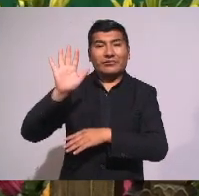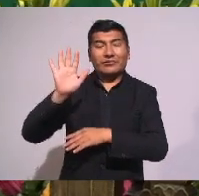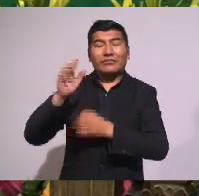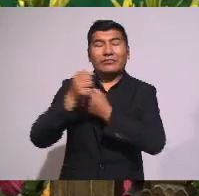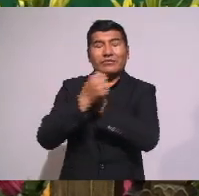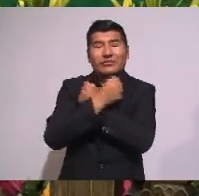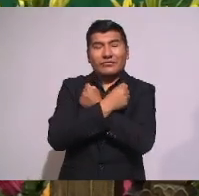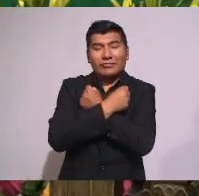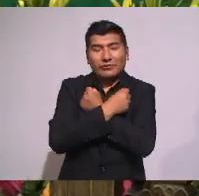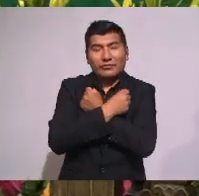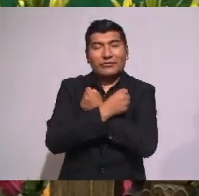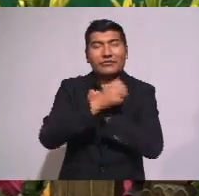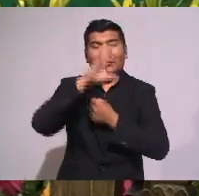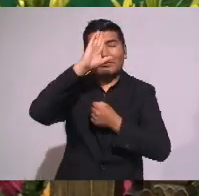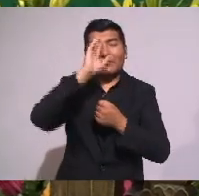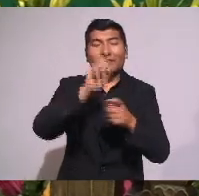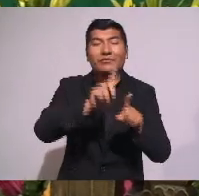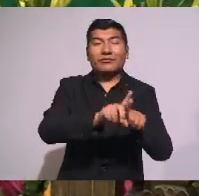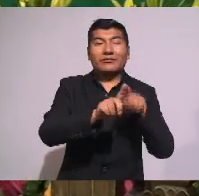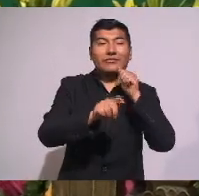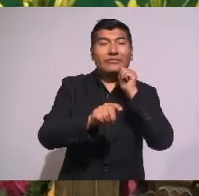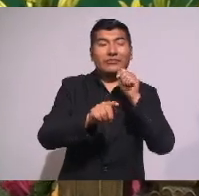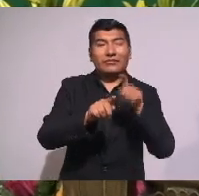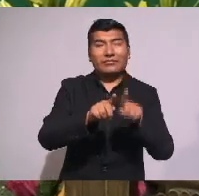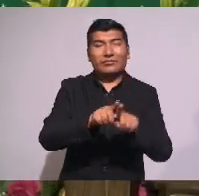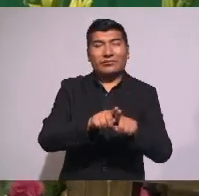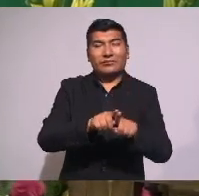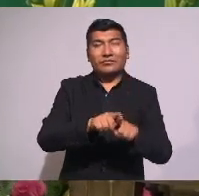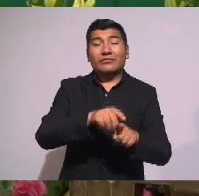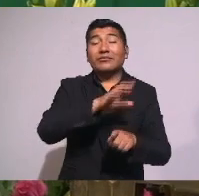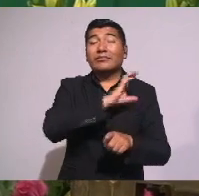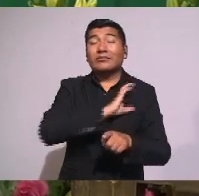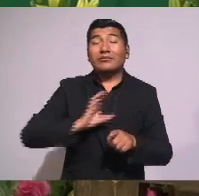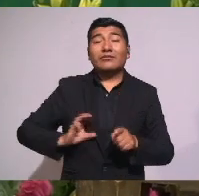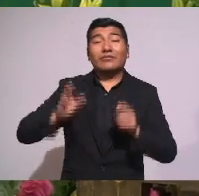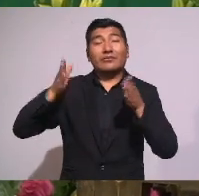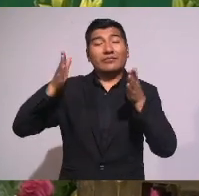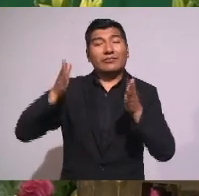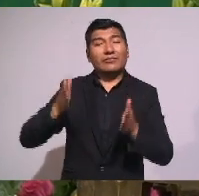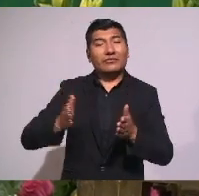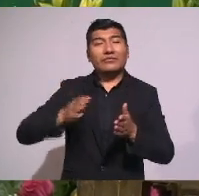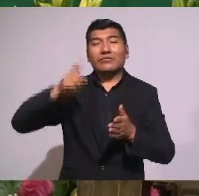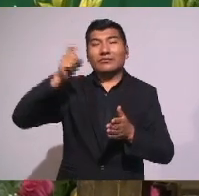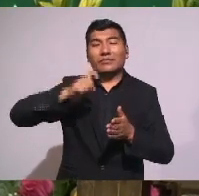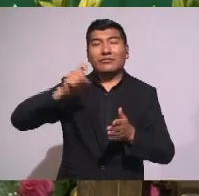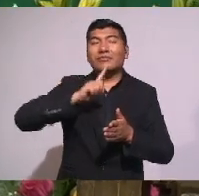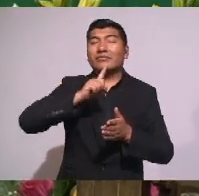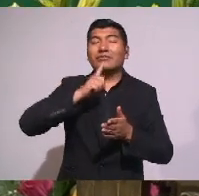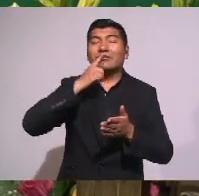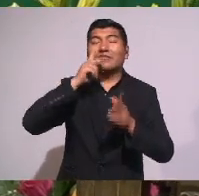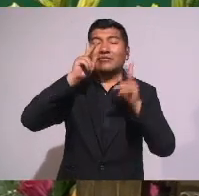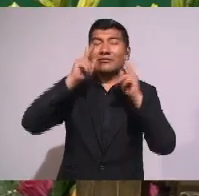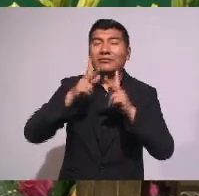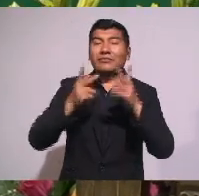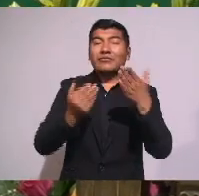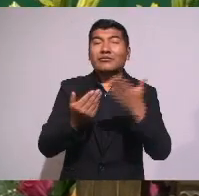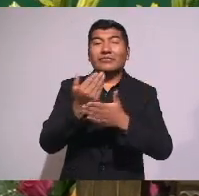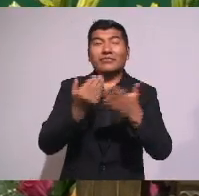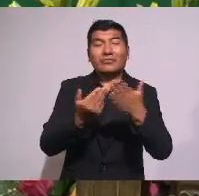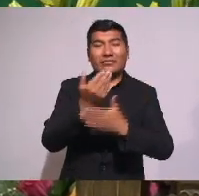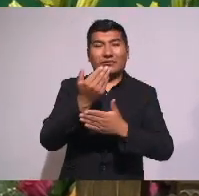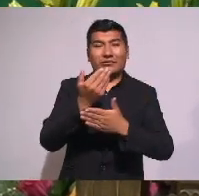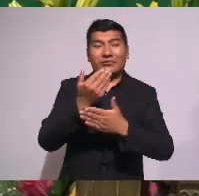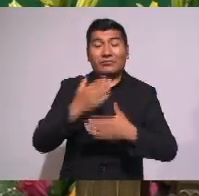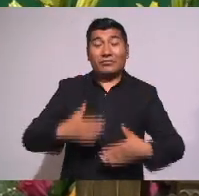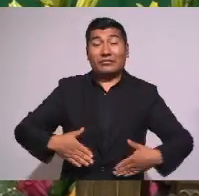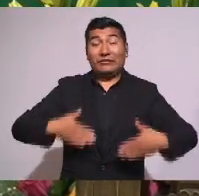el amor a los hermanos. Ser cristianos es ser personas nuevas.